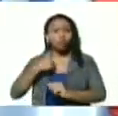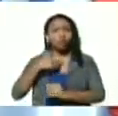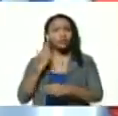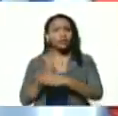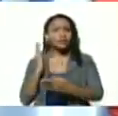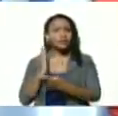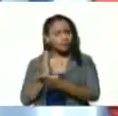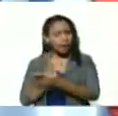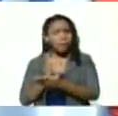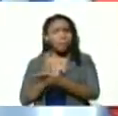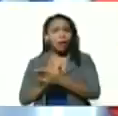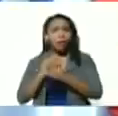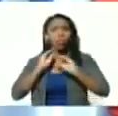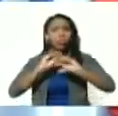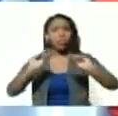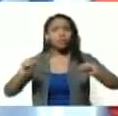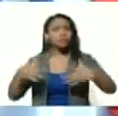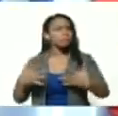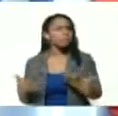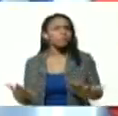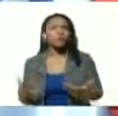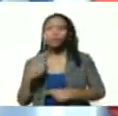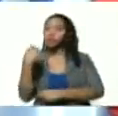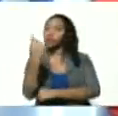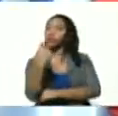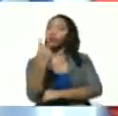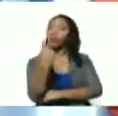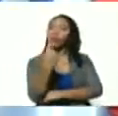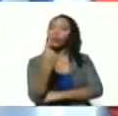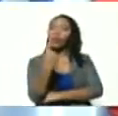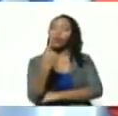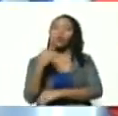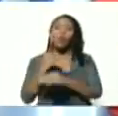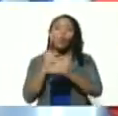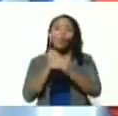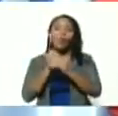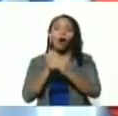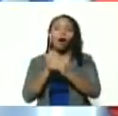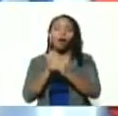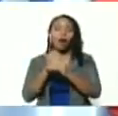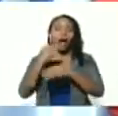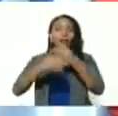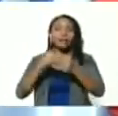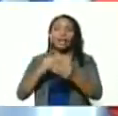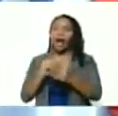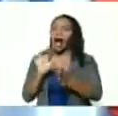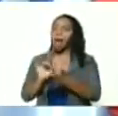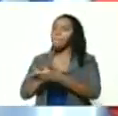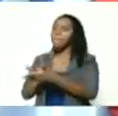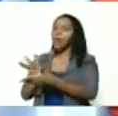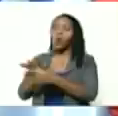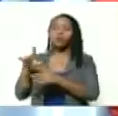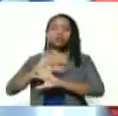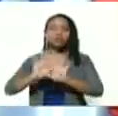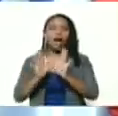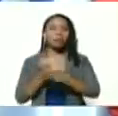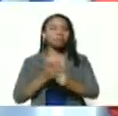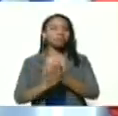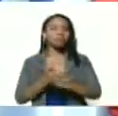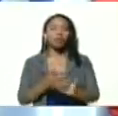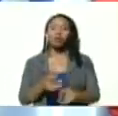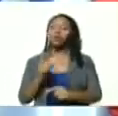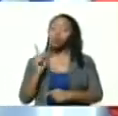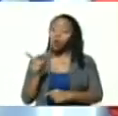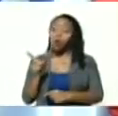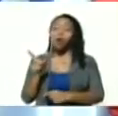llamado que no solo basta muchas veces con remover a un funcionario, no. Si